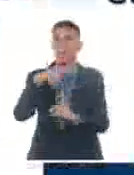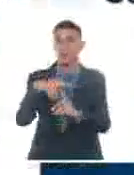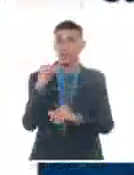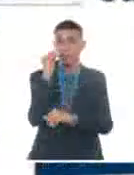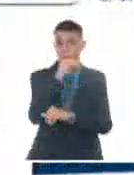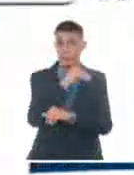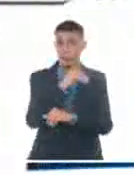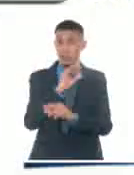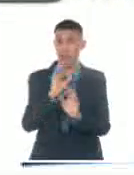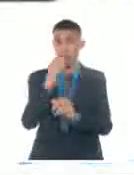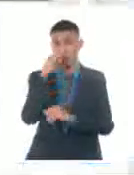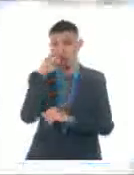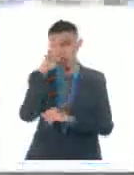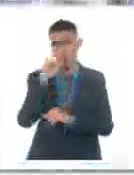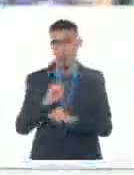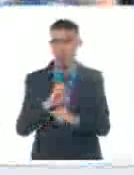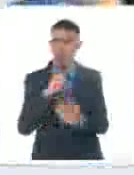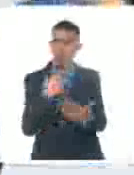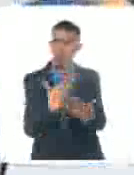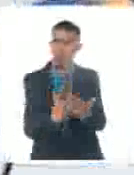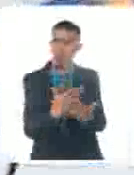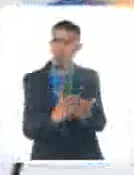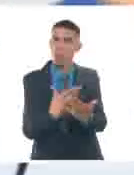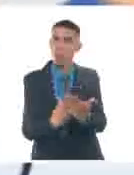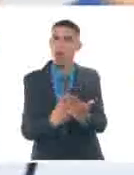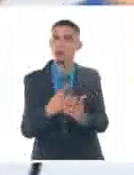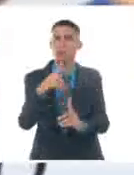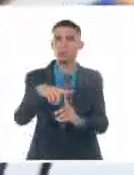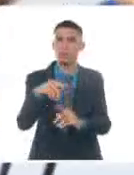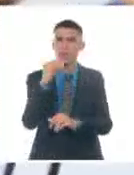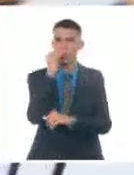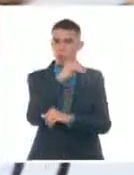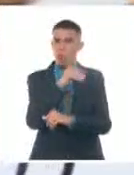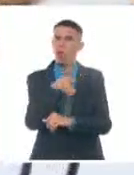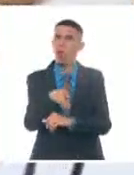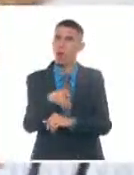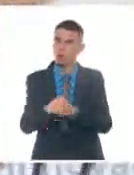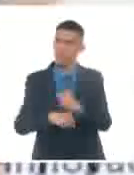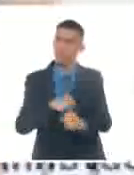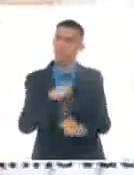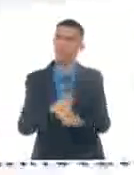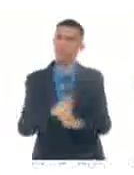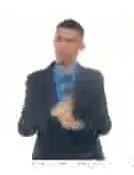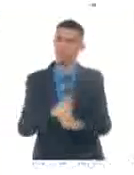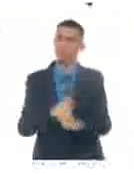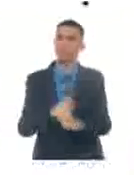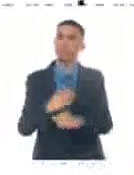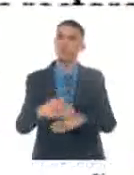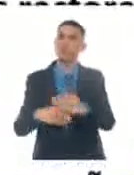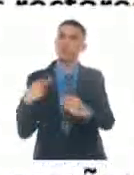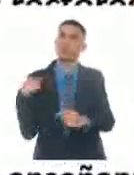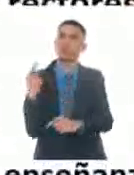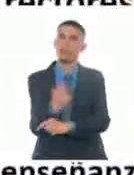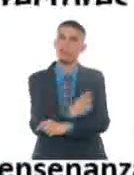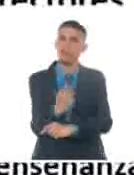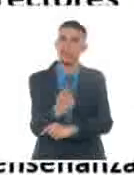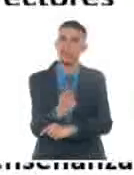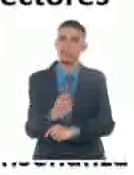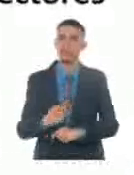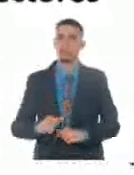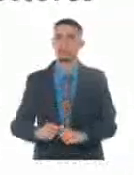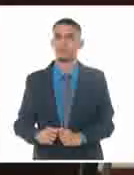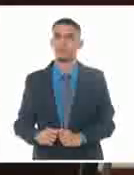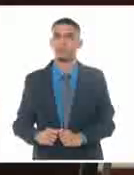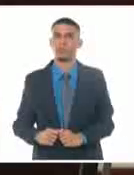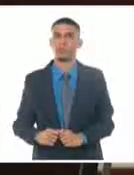las Antillas. Una propuesta que ha hecho de la tecnología una herramienta clave en el proceso de enseñanza y aprendizaje. Durante estos